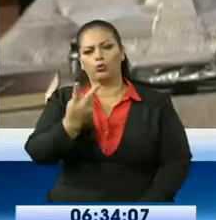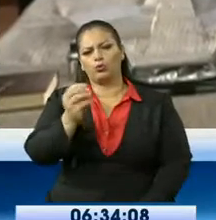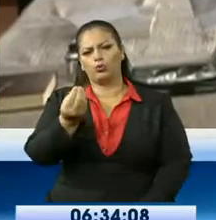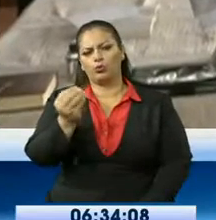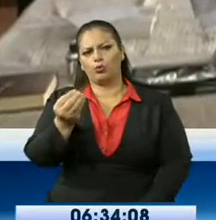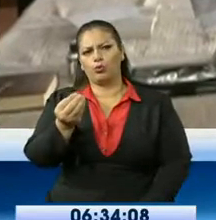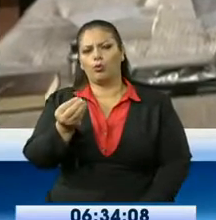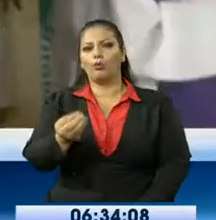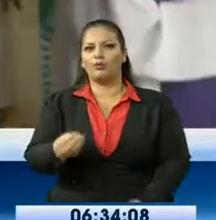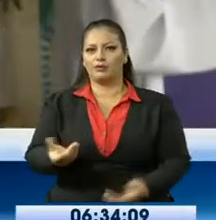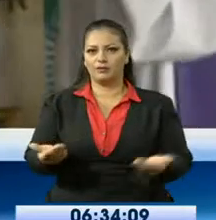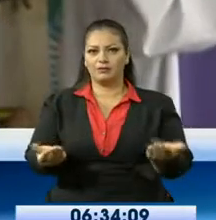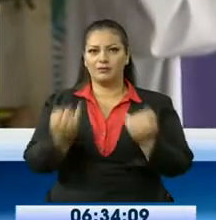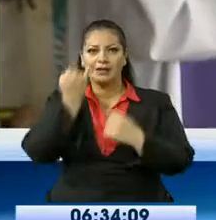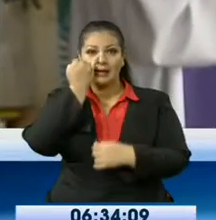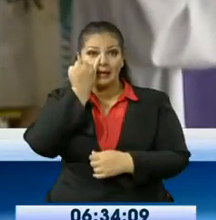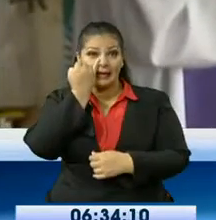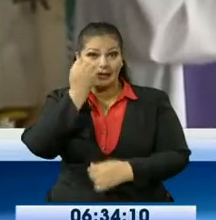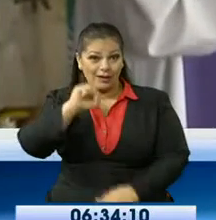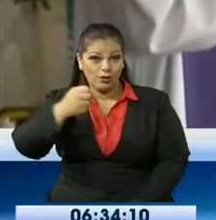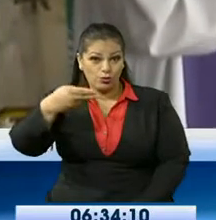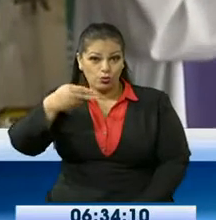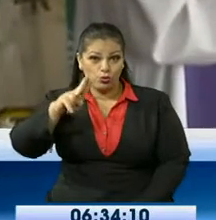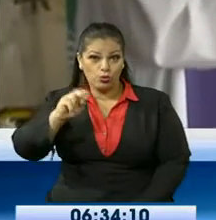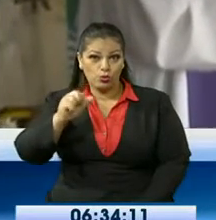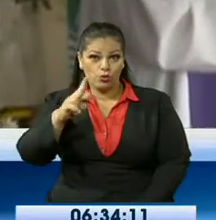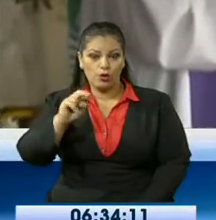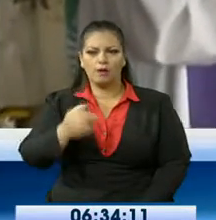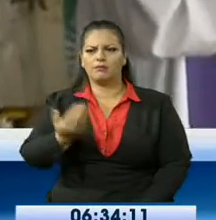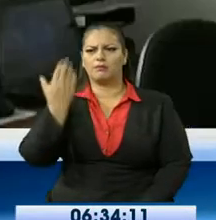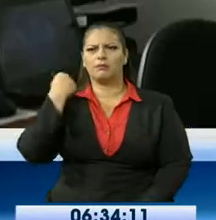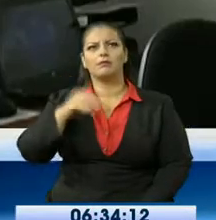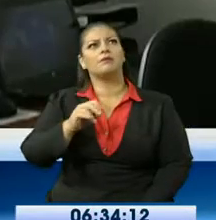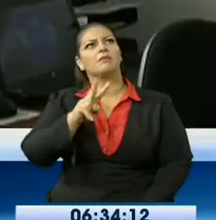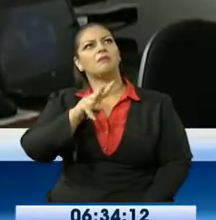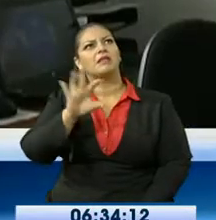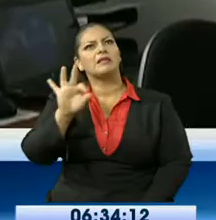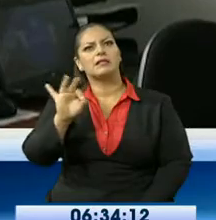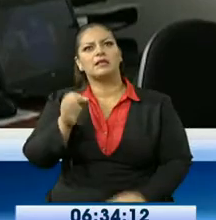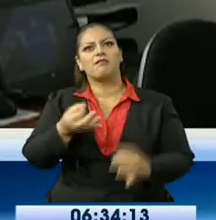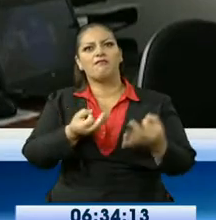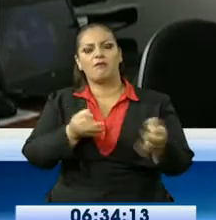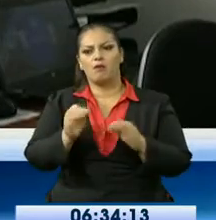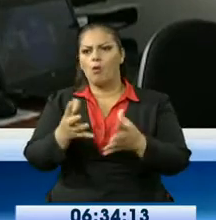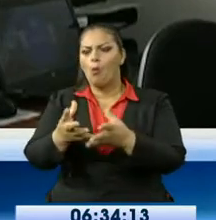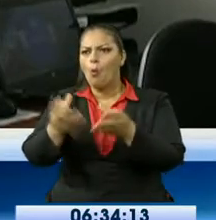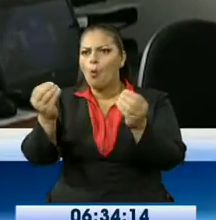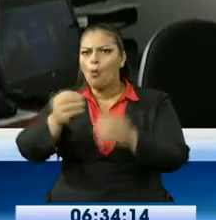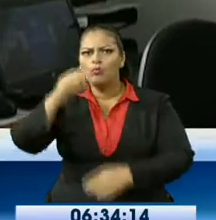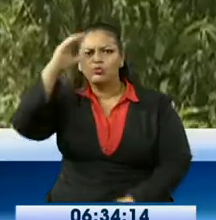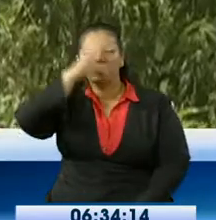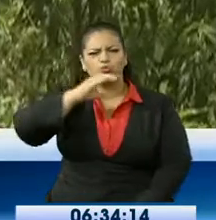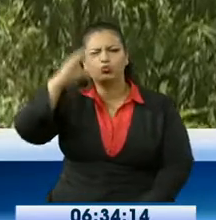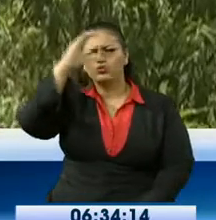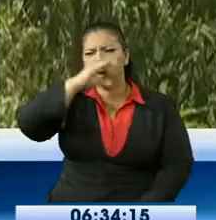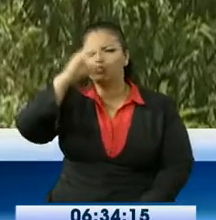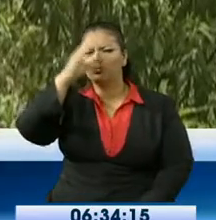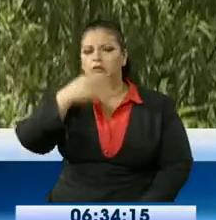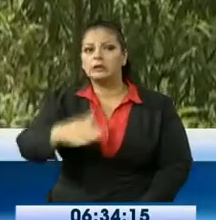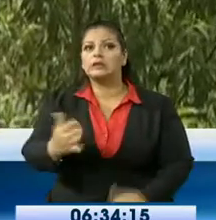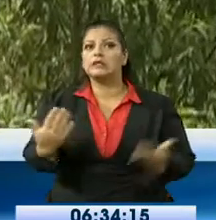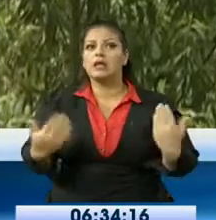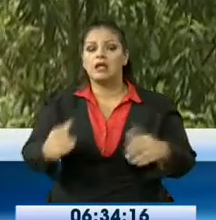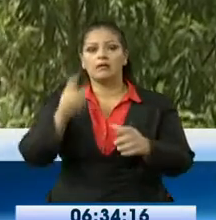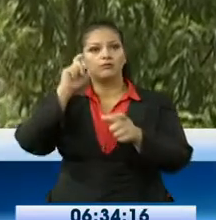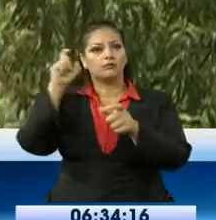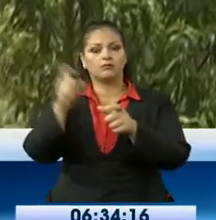que estaban desaparecidos desde el pasado 27 de febrero. Después de allanar las autoridades de la Fiscalía, con el apoyo de la policía,